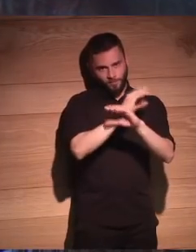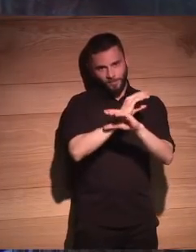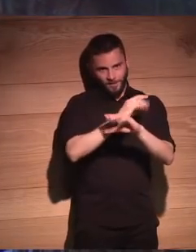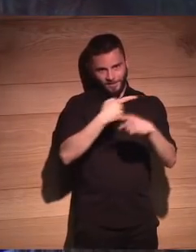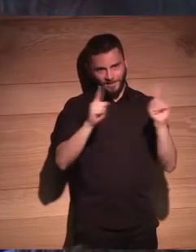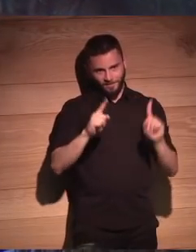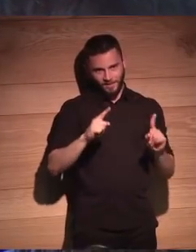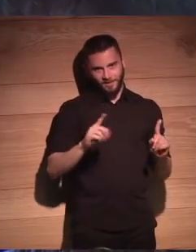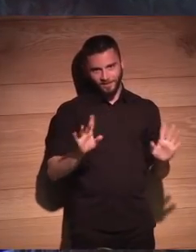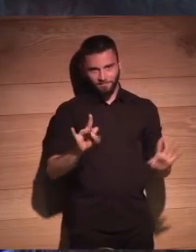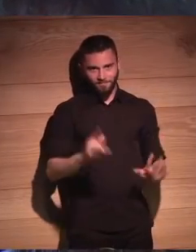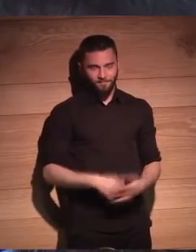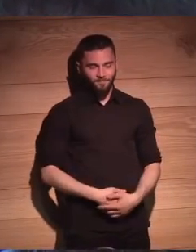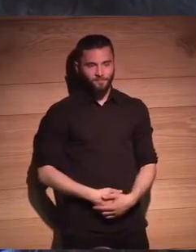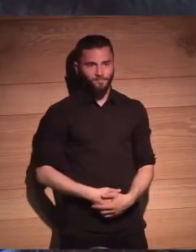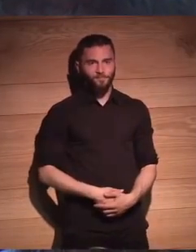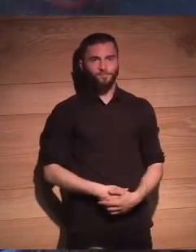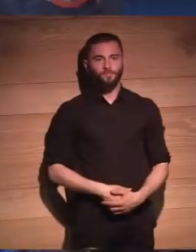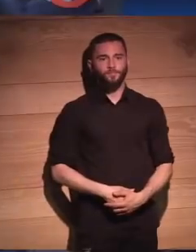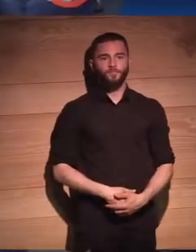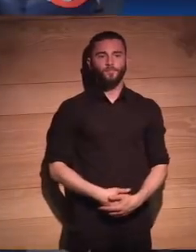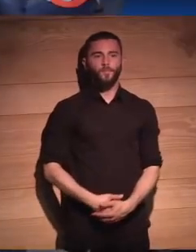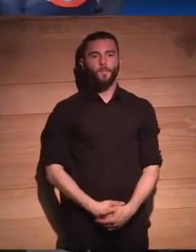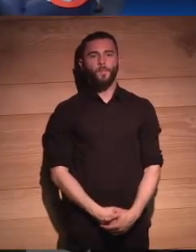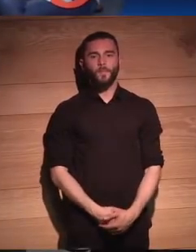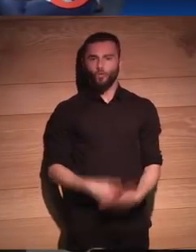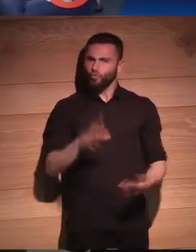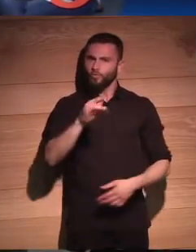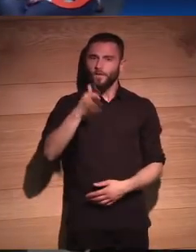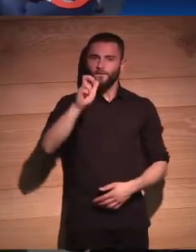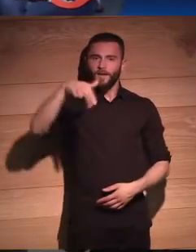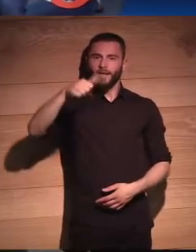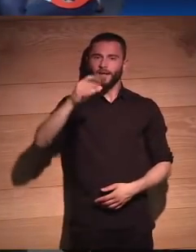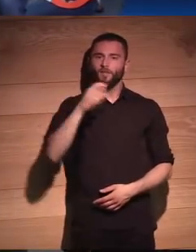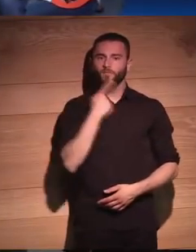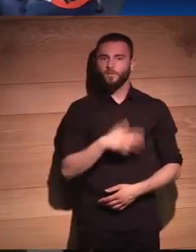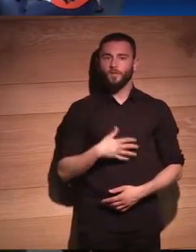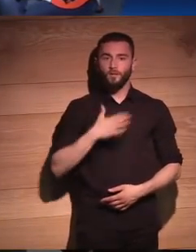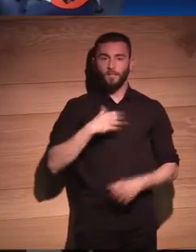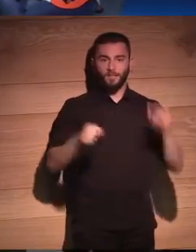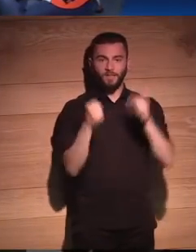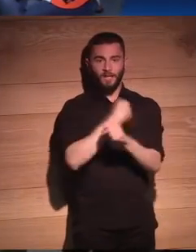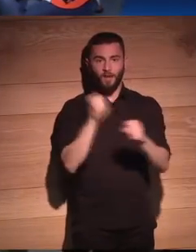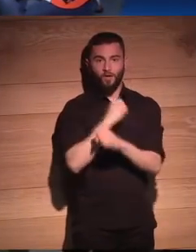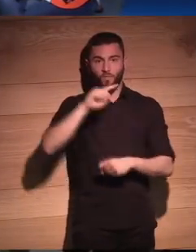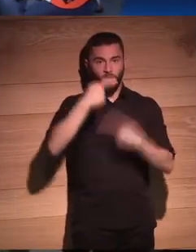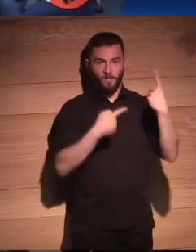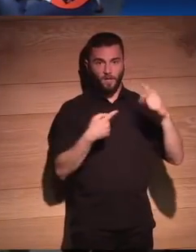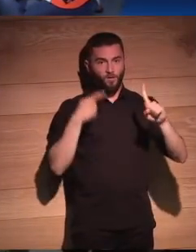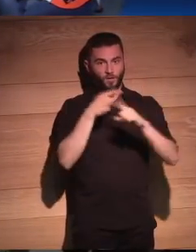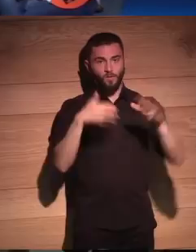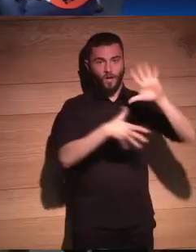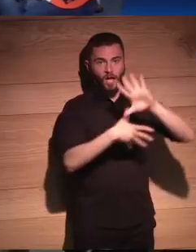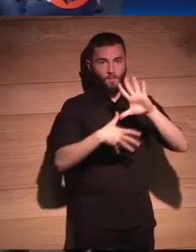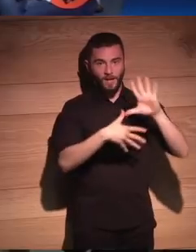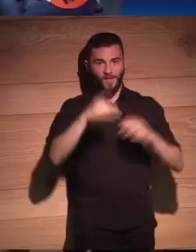sí. Mientras invitamos... Quería comentar por supuesto, que Fernando. mi primer trabajo para el mercado americano fue dibujar a The Phantom, a un hombre